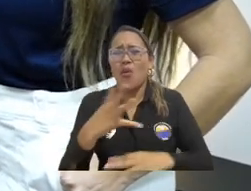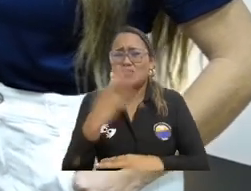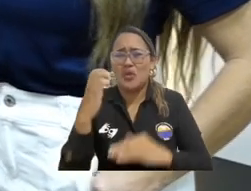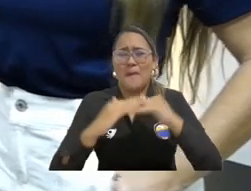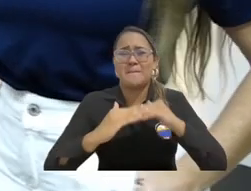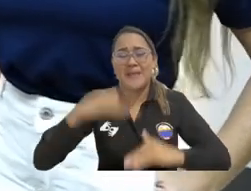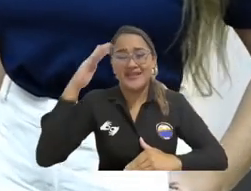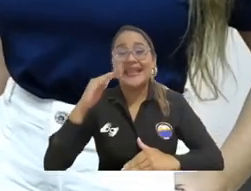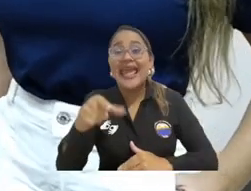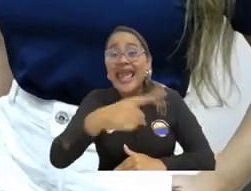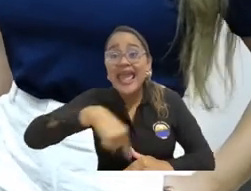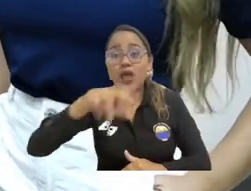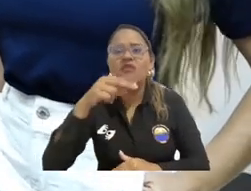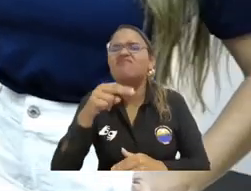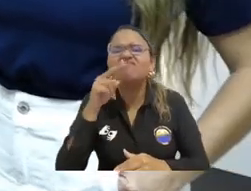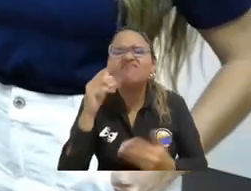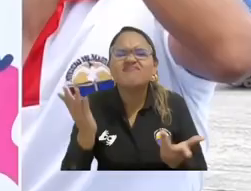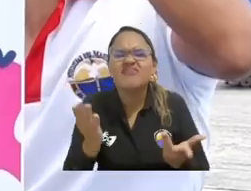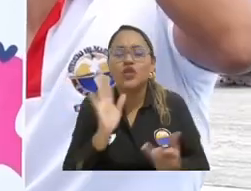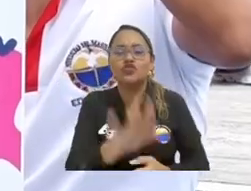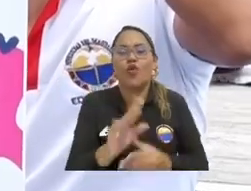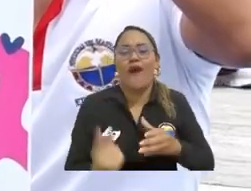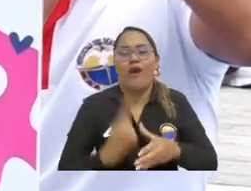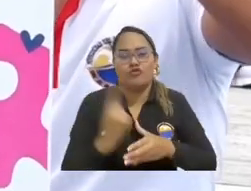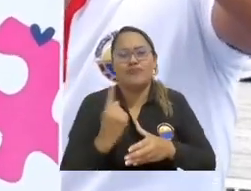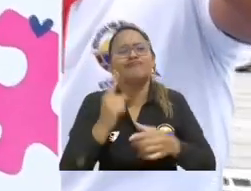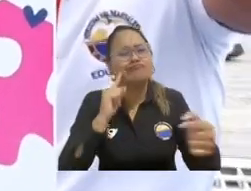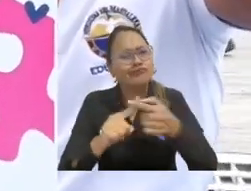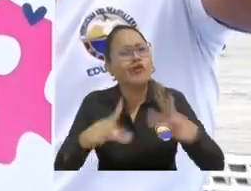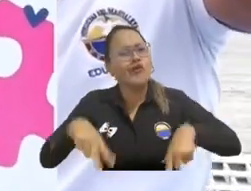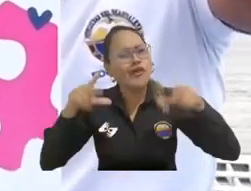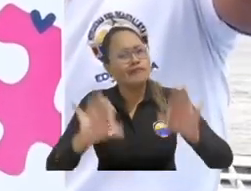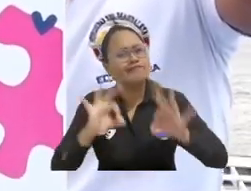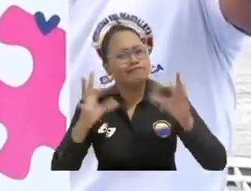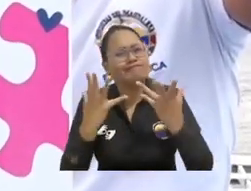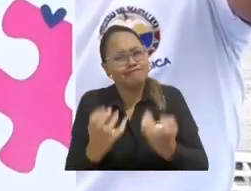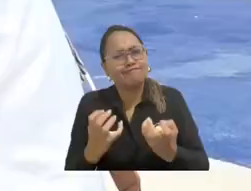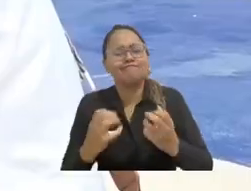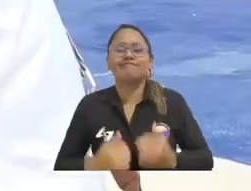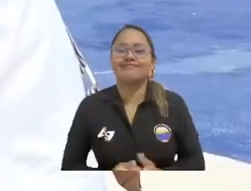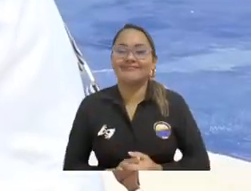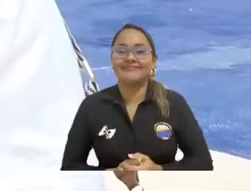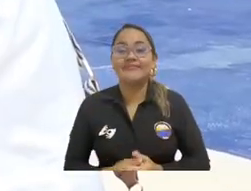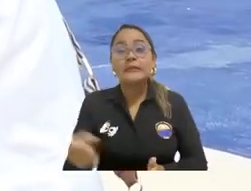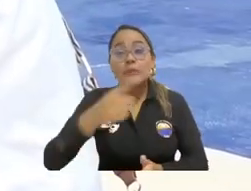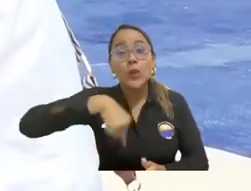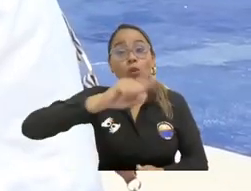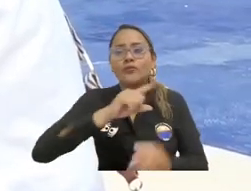de diagnóstico autismo. Luchamos cada día para mejorar la calidad de vida de nuestros niños.